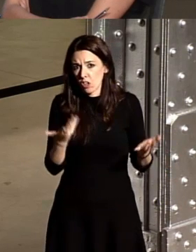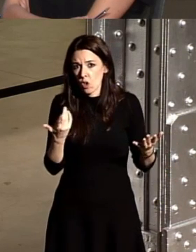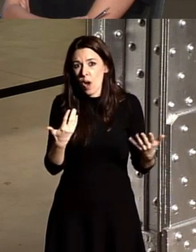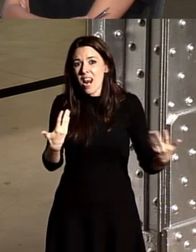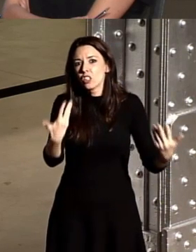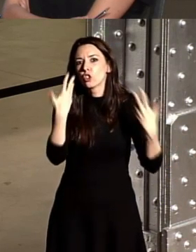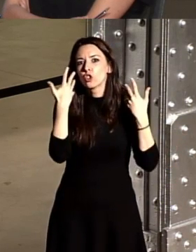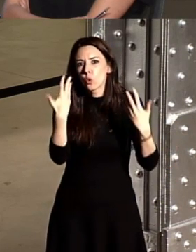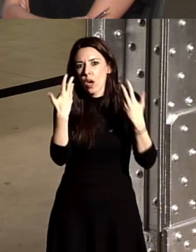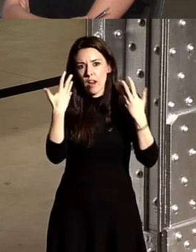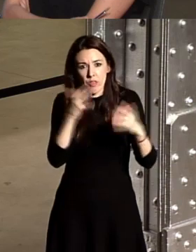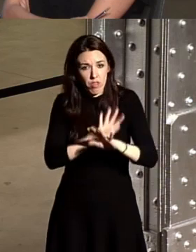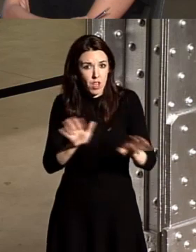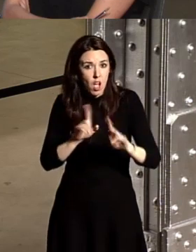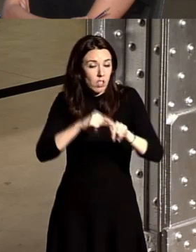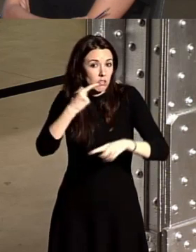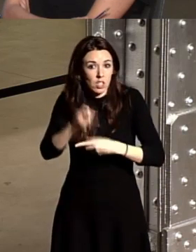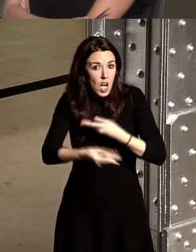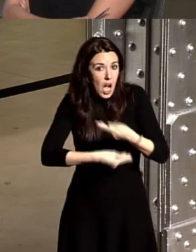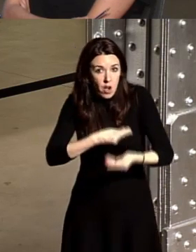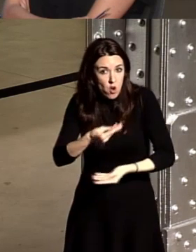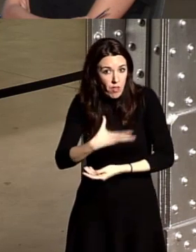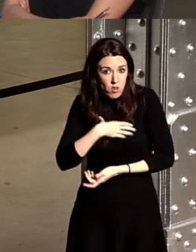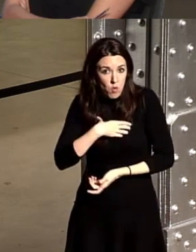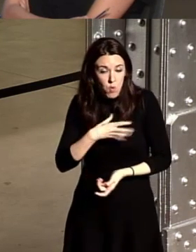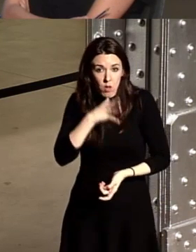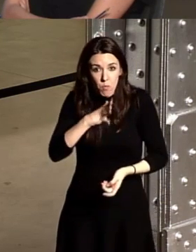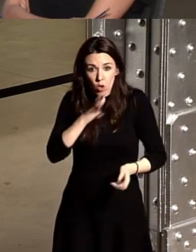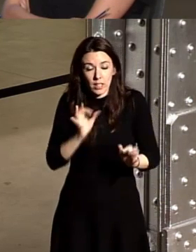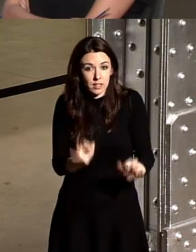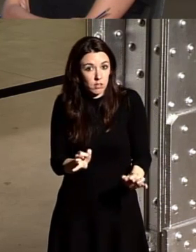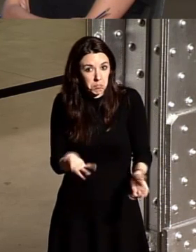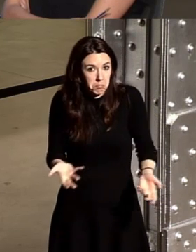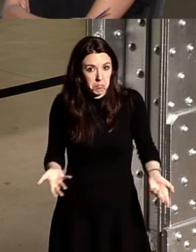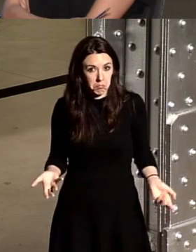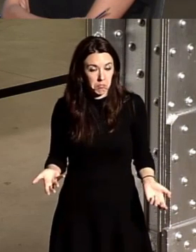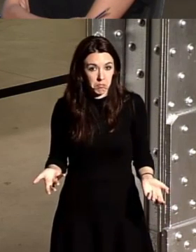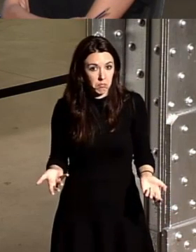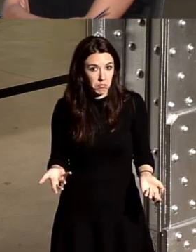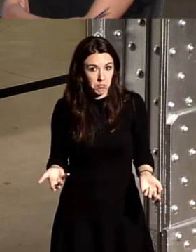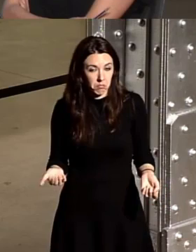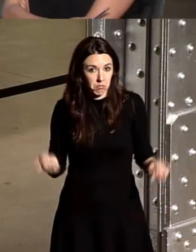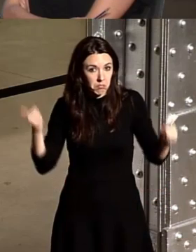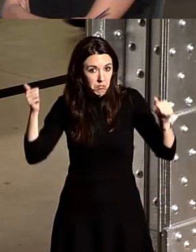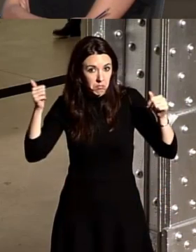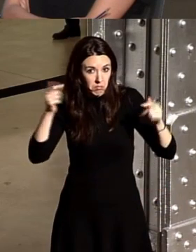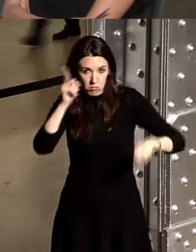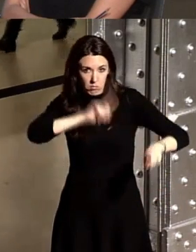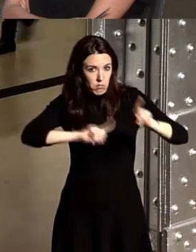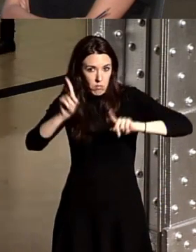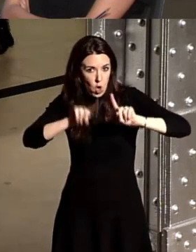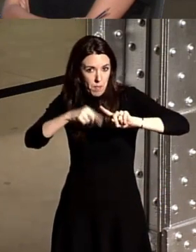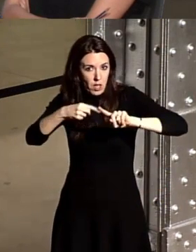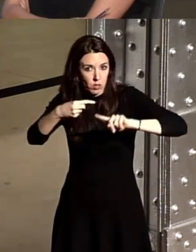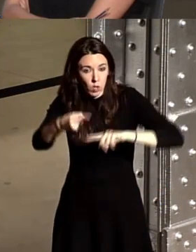sugerimiento que realmente no puede hacer porque puede caerse en mucho problema el editor